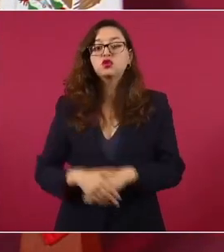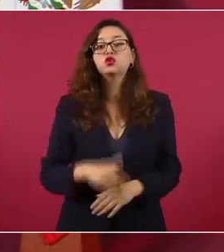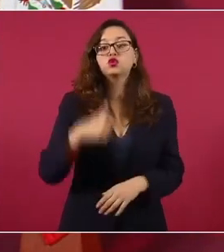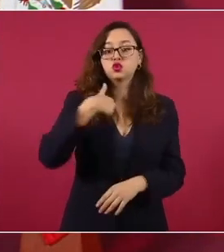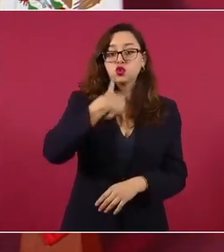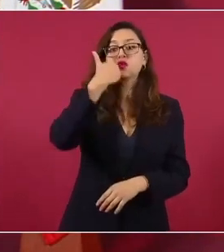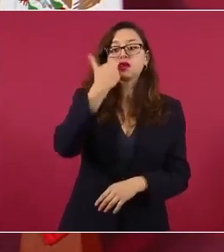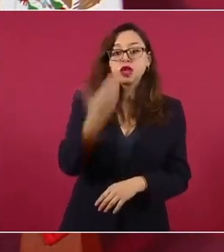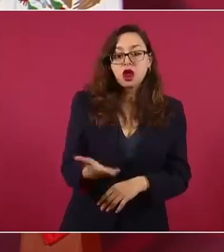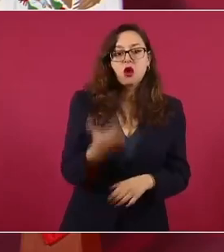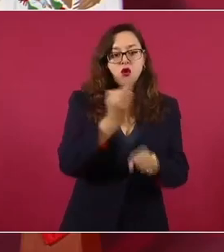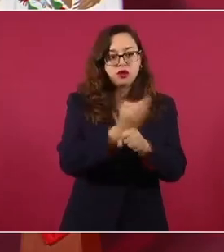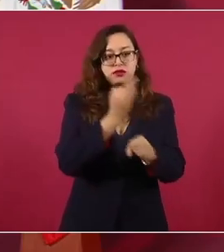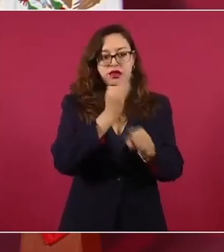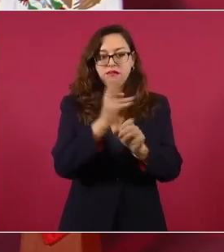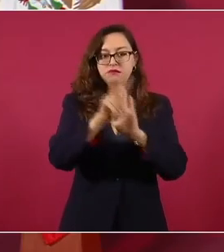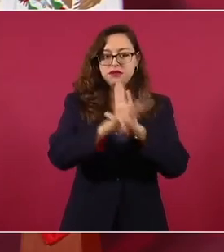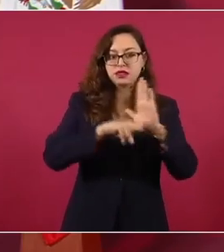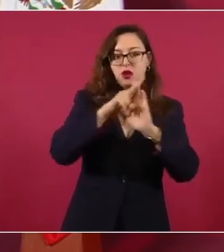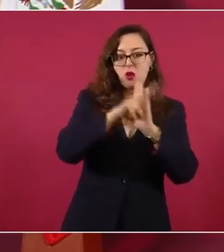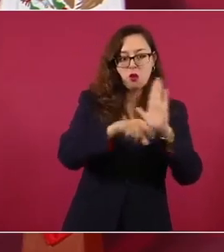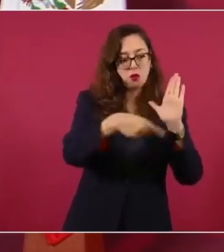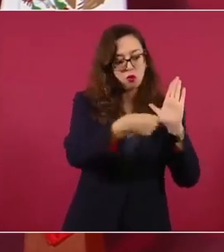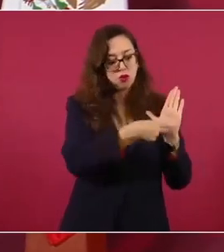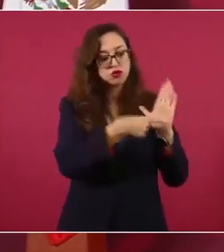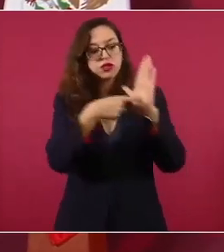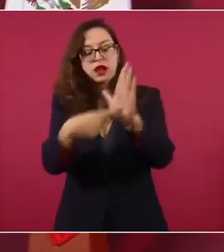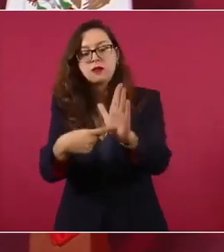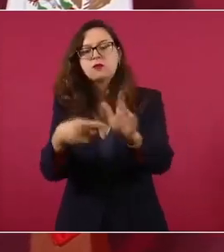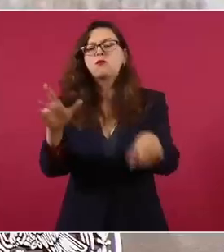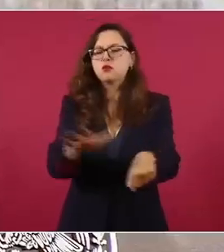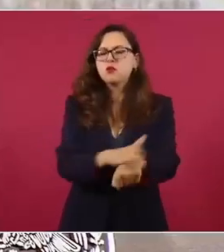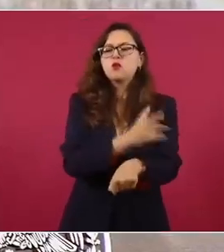de cómo ciertos